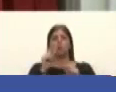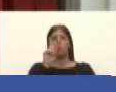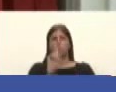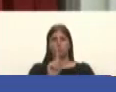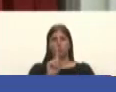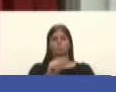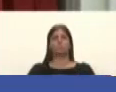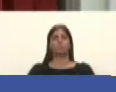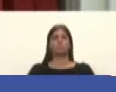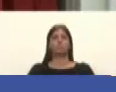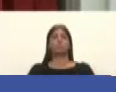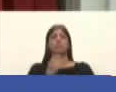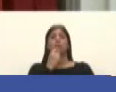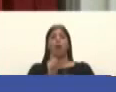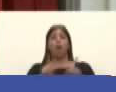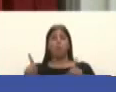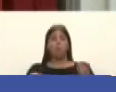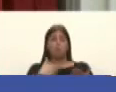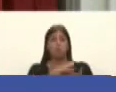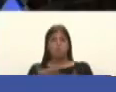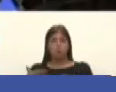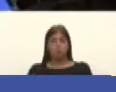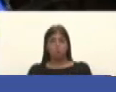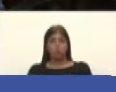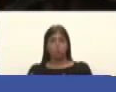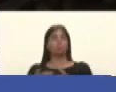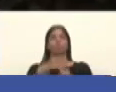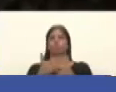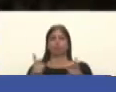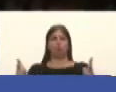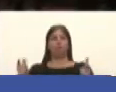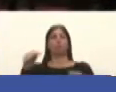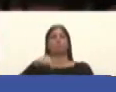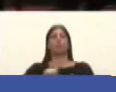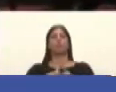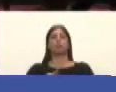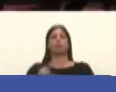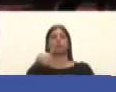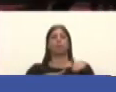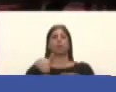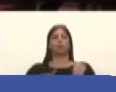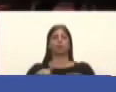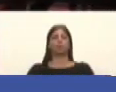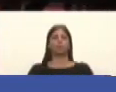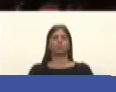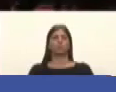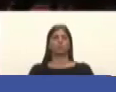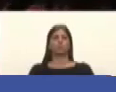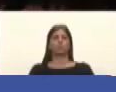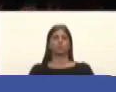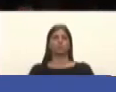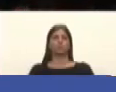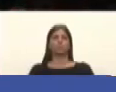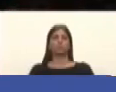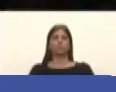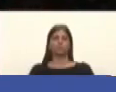que era, si es que existe todavía, desde Córdoba, Juntos por el Cambio, con un radicalismo que claramente está viviendo un momento de crisis en la provincia